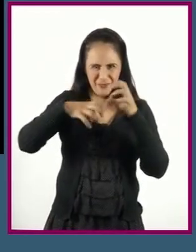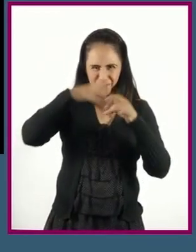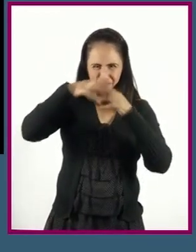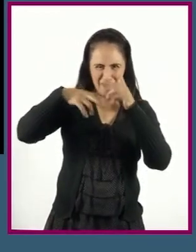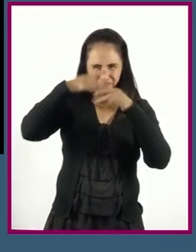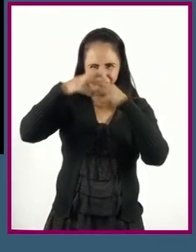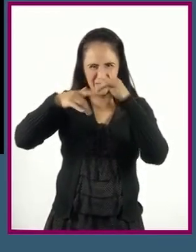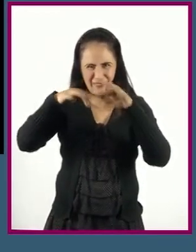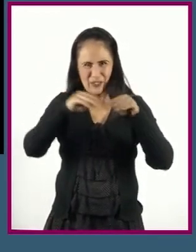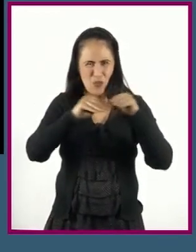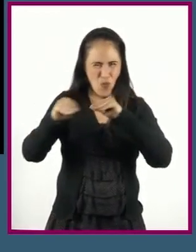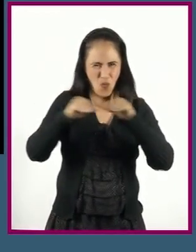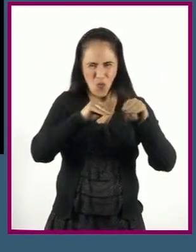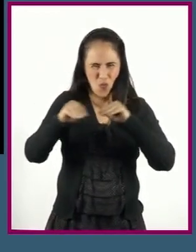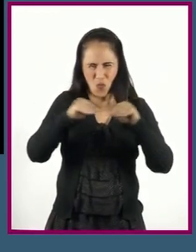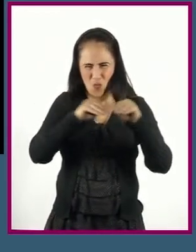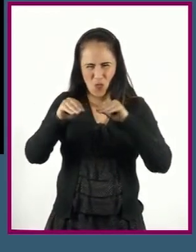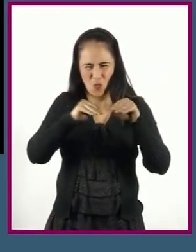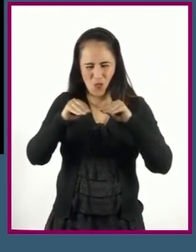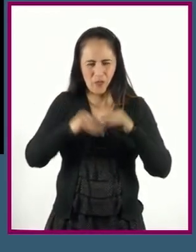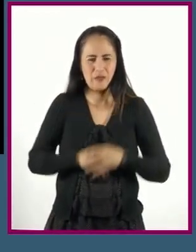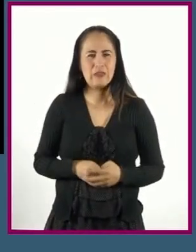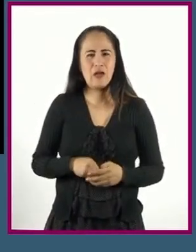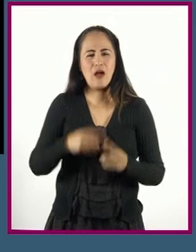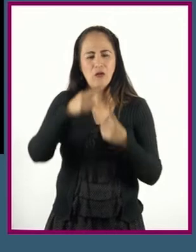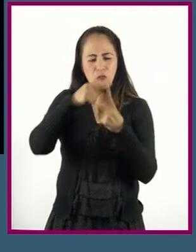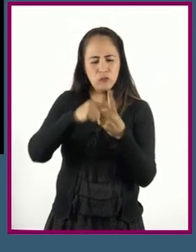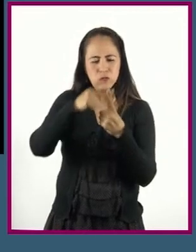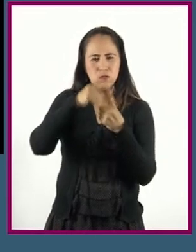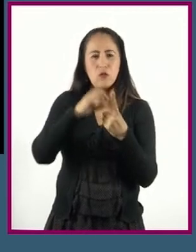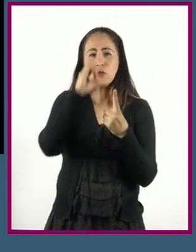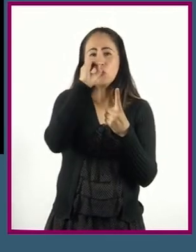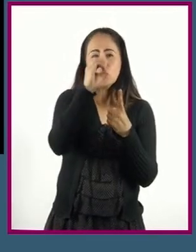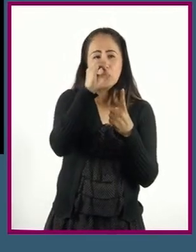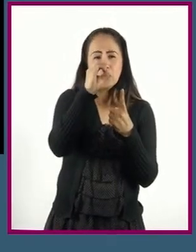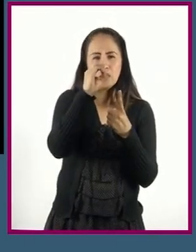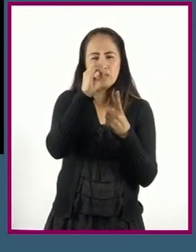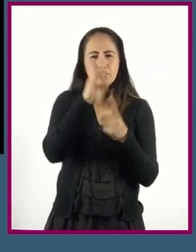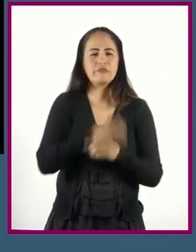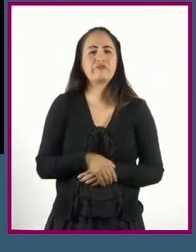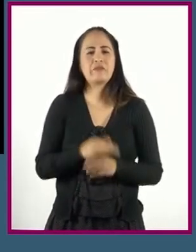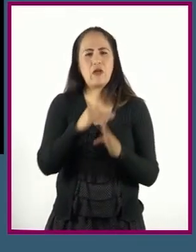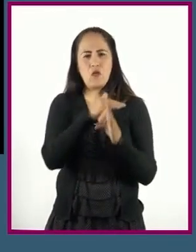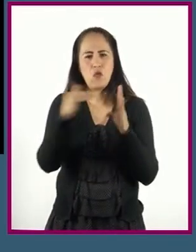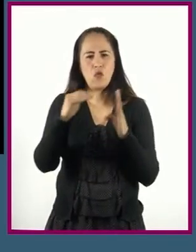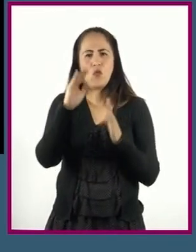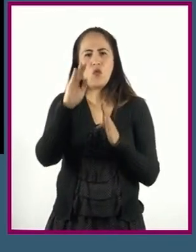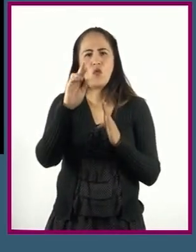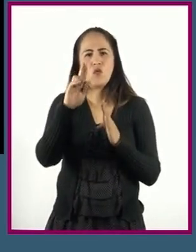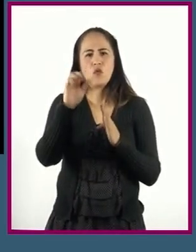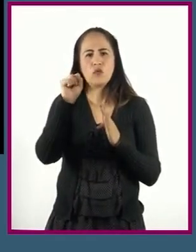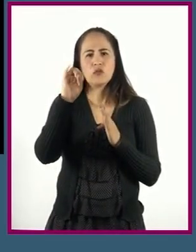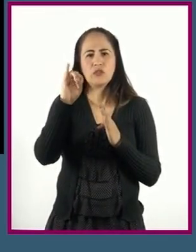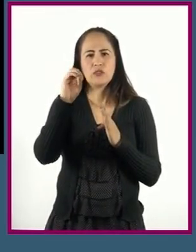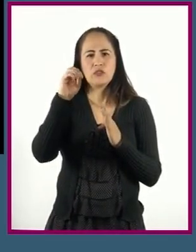movimiento. Tenemos una temperatura de 0 grados centígrados, el punto de fusión del agua. Esto quiere decir que